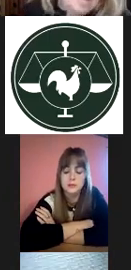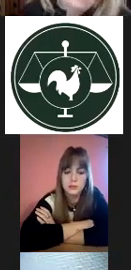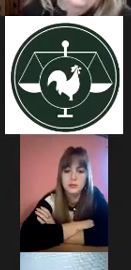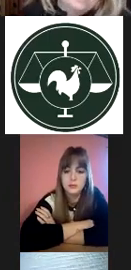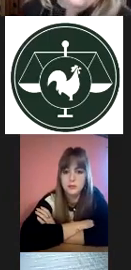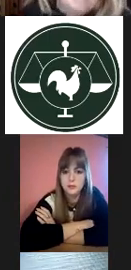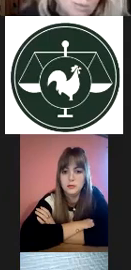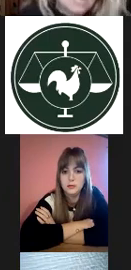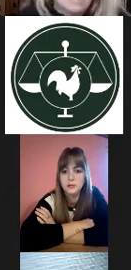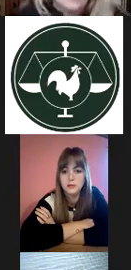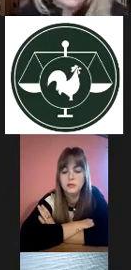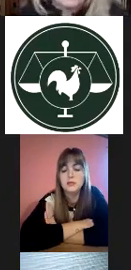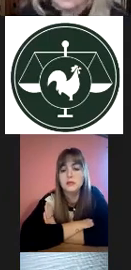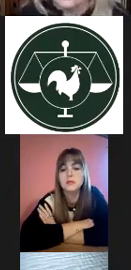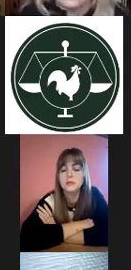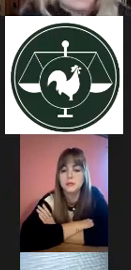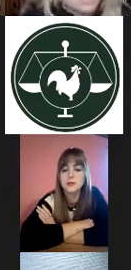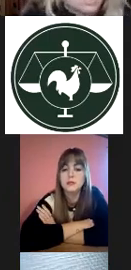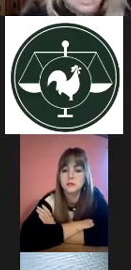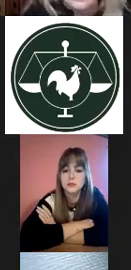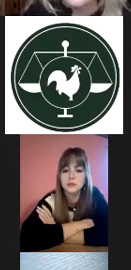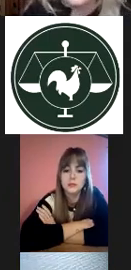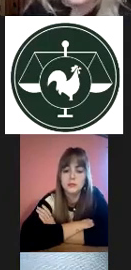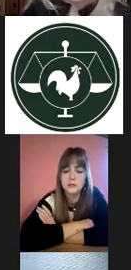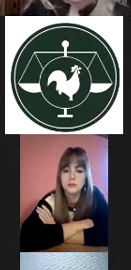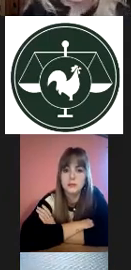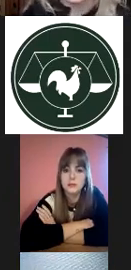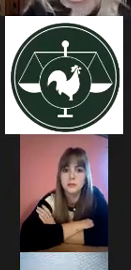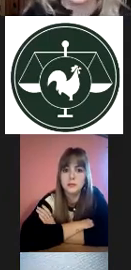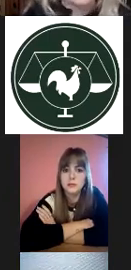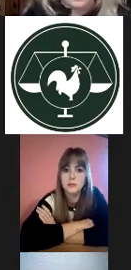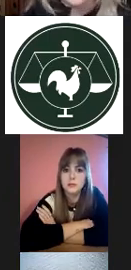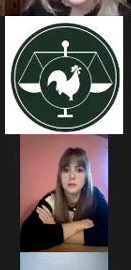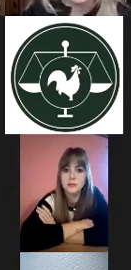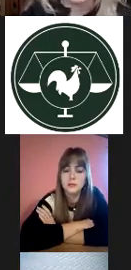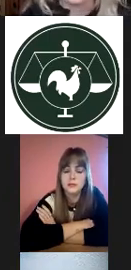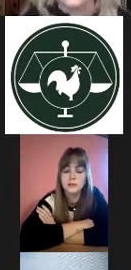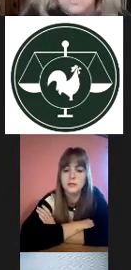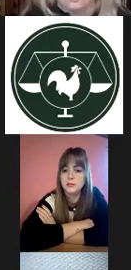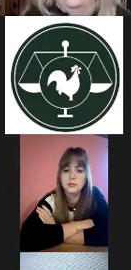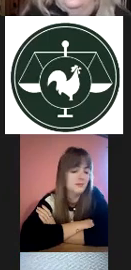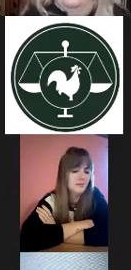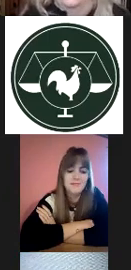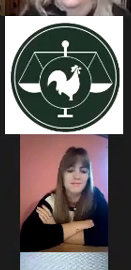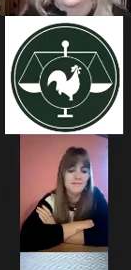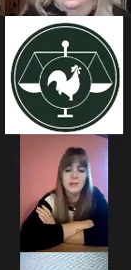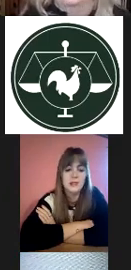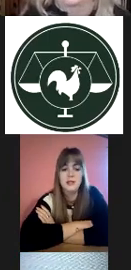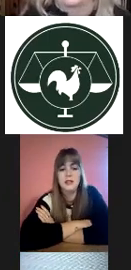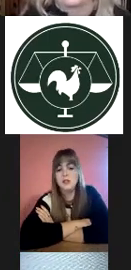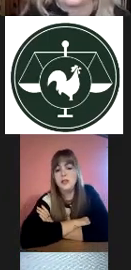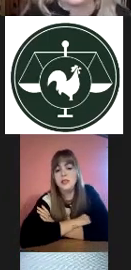bueno, el aislamiento al principio, después por el distanciamiento, que entonces nadie castró y nadie vacunó en la